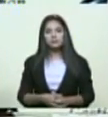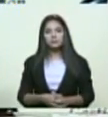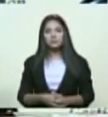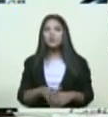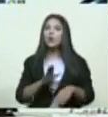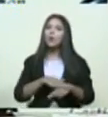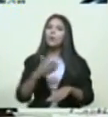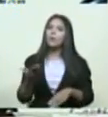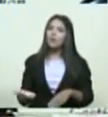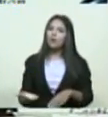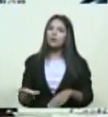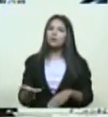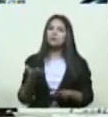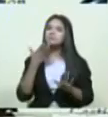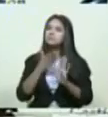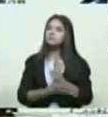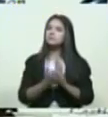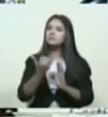Porque vamos a pasar